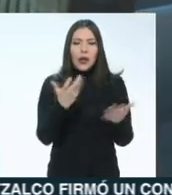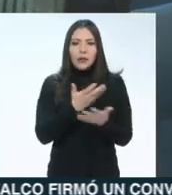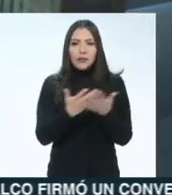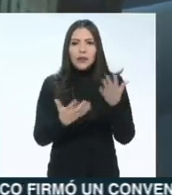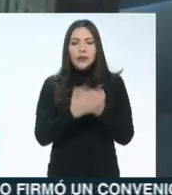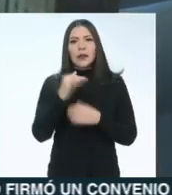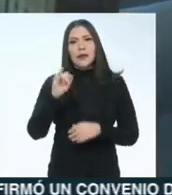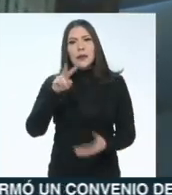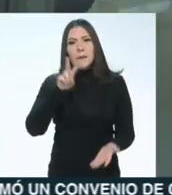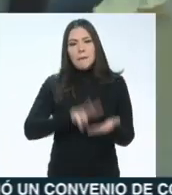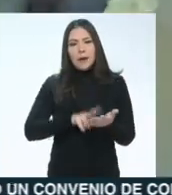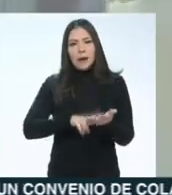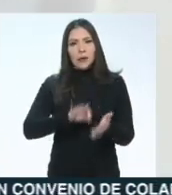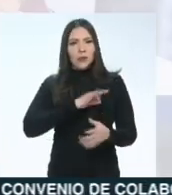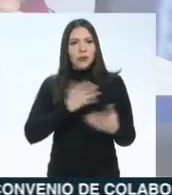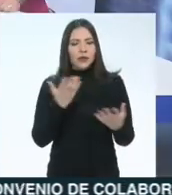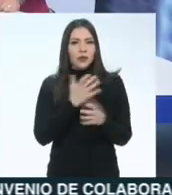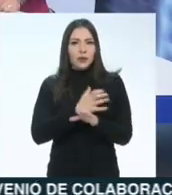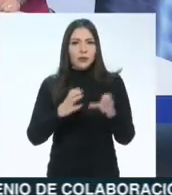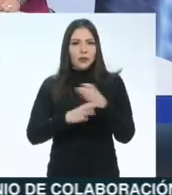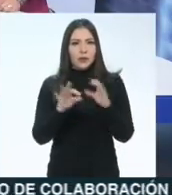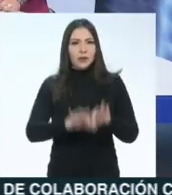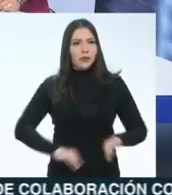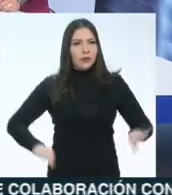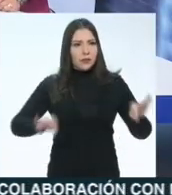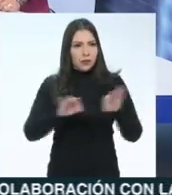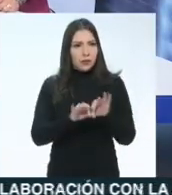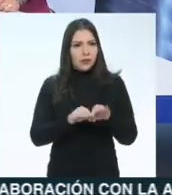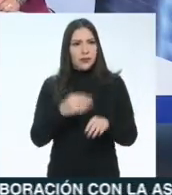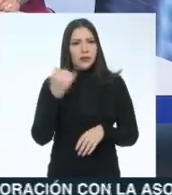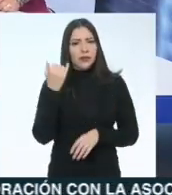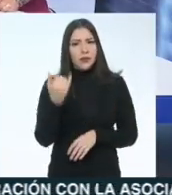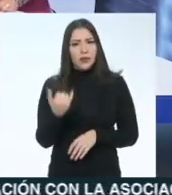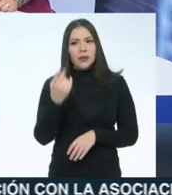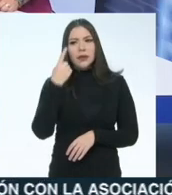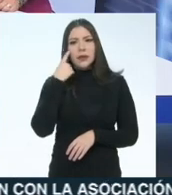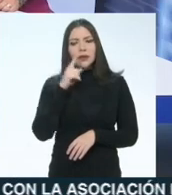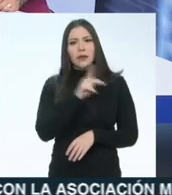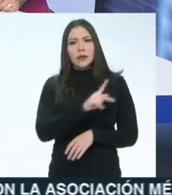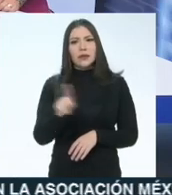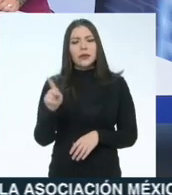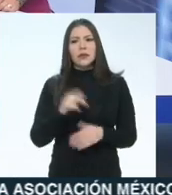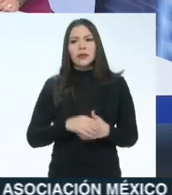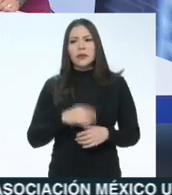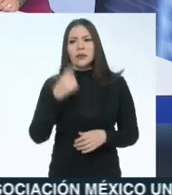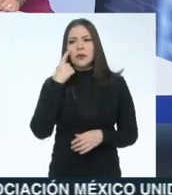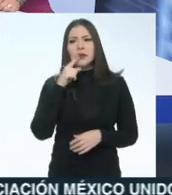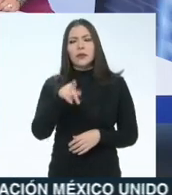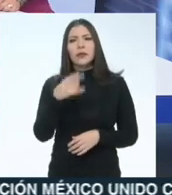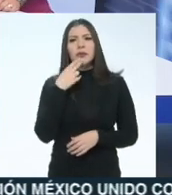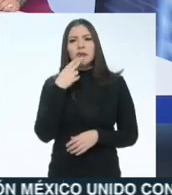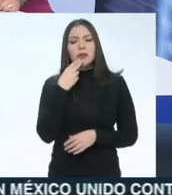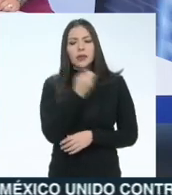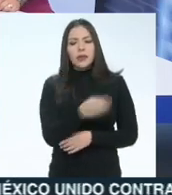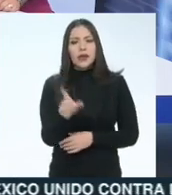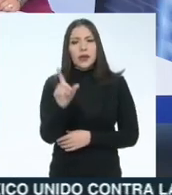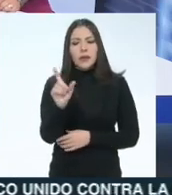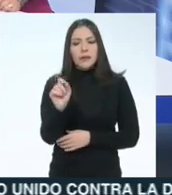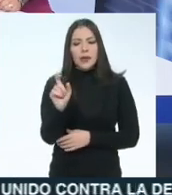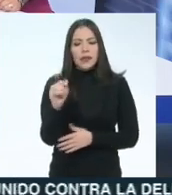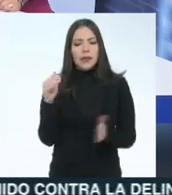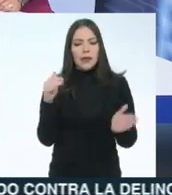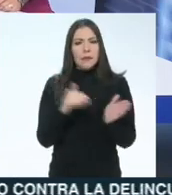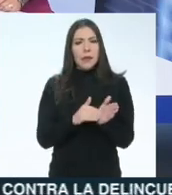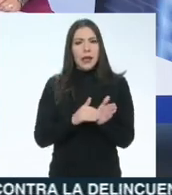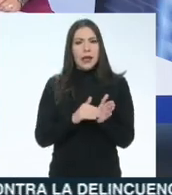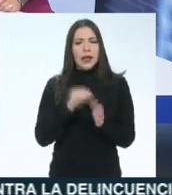cosas importantes. Creo que, bueno, pues es un buen mensaje para ellos y una excelente Aparte motivación. se usaron 20,000 Legos, o sea, 20,000 Legos para ir colocando